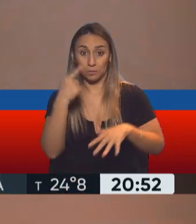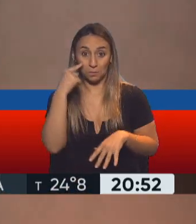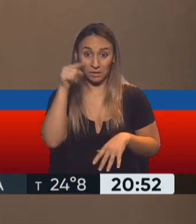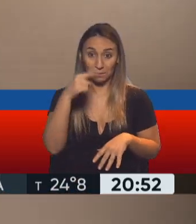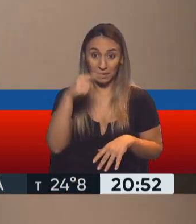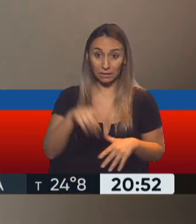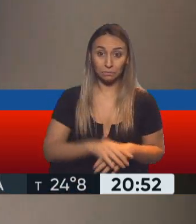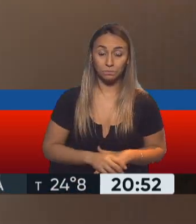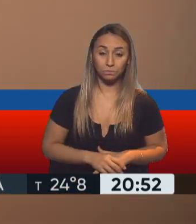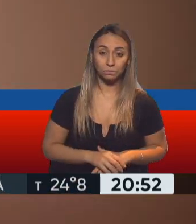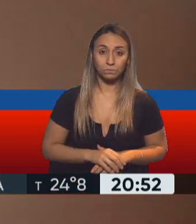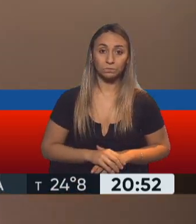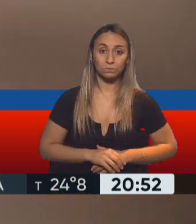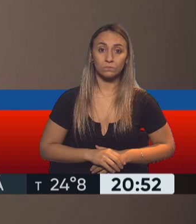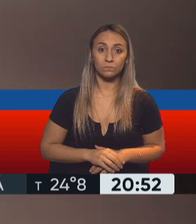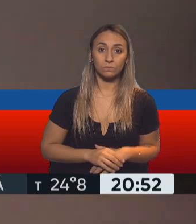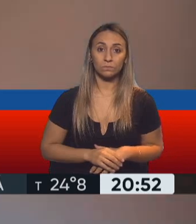ver podemos escuchar un poco